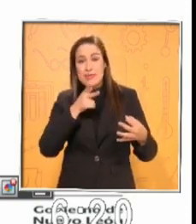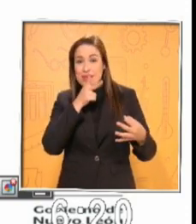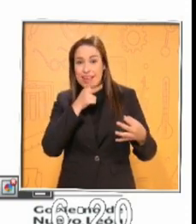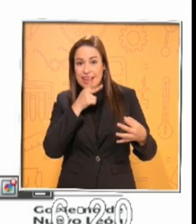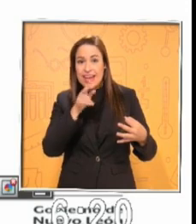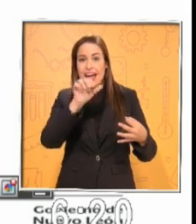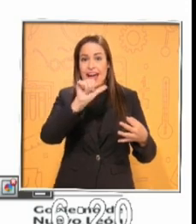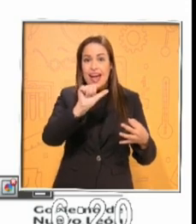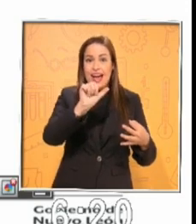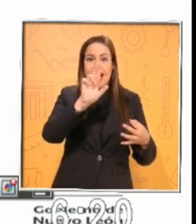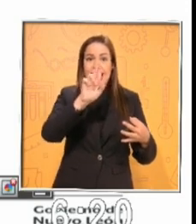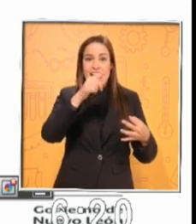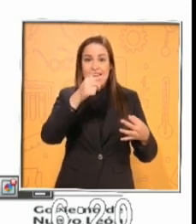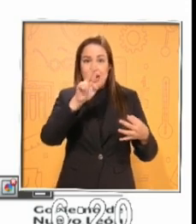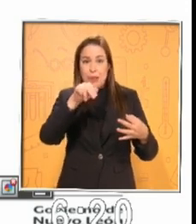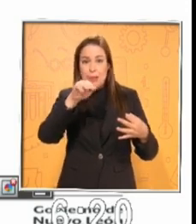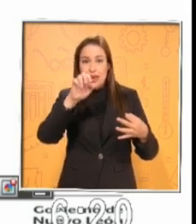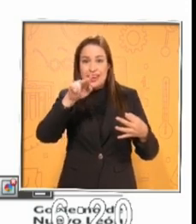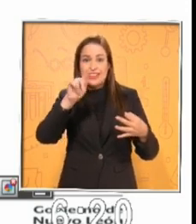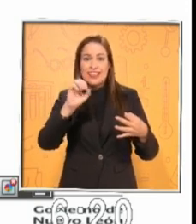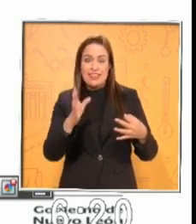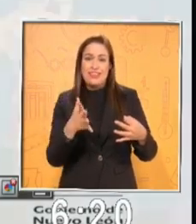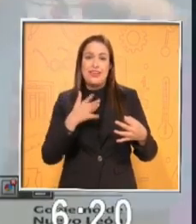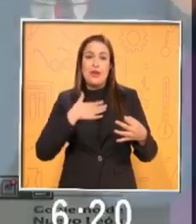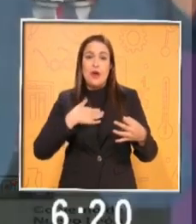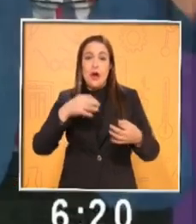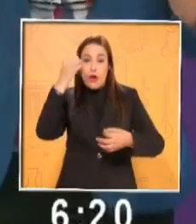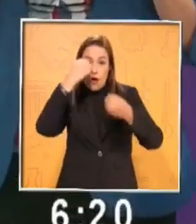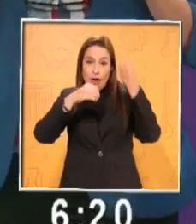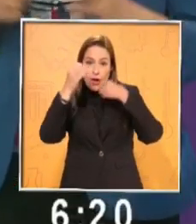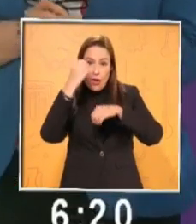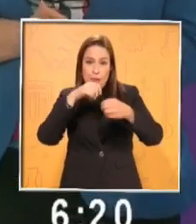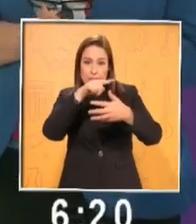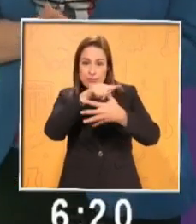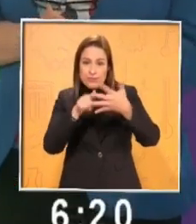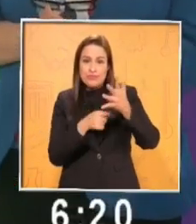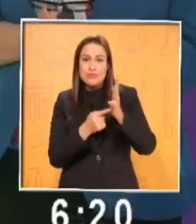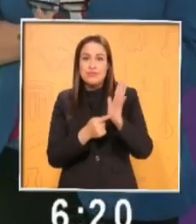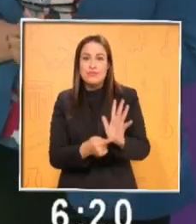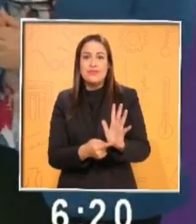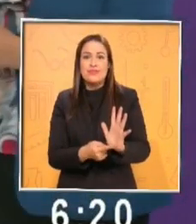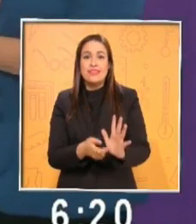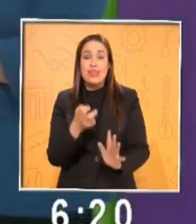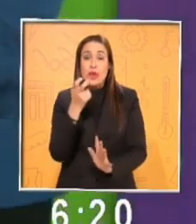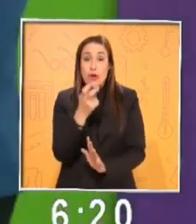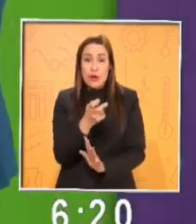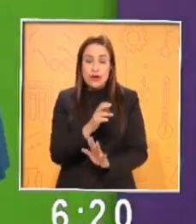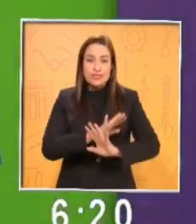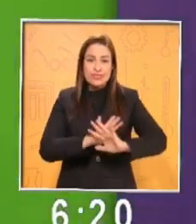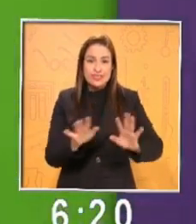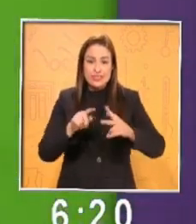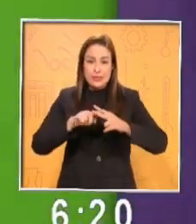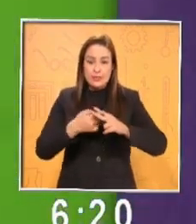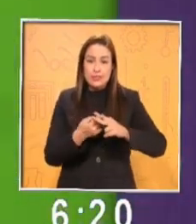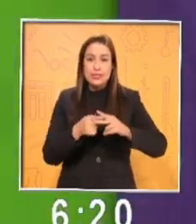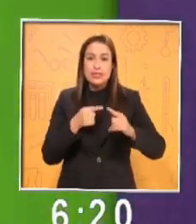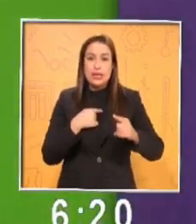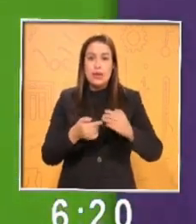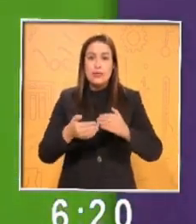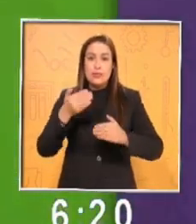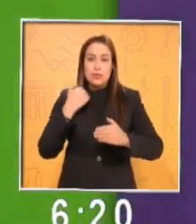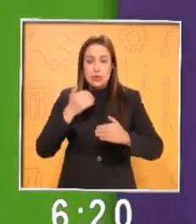argumentos. Con esas palabras ya activamos nuestros conocimientos previos. Vamos a